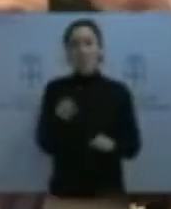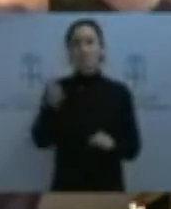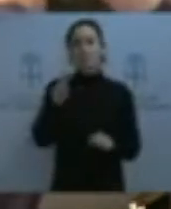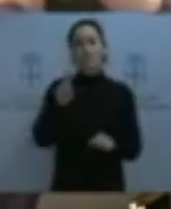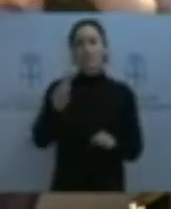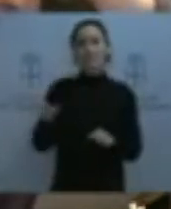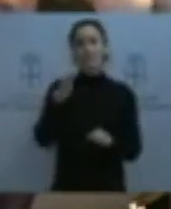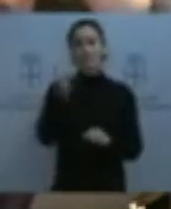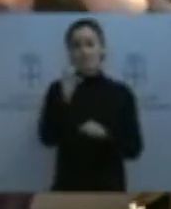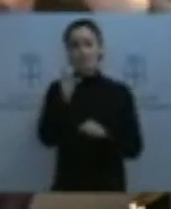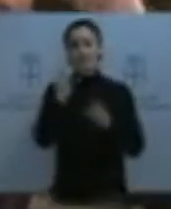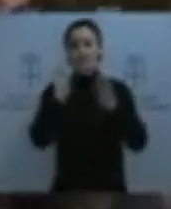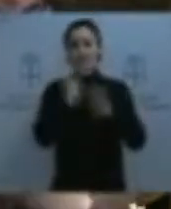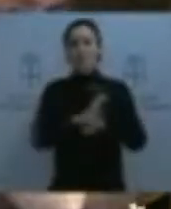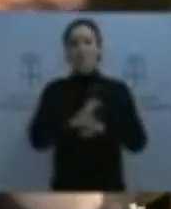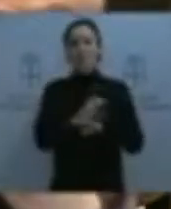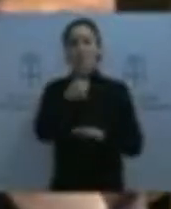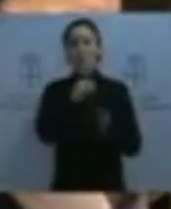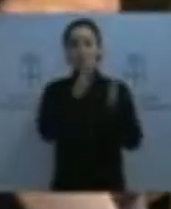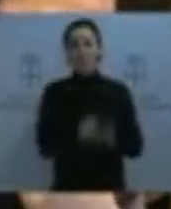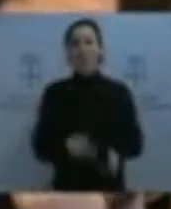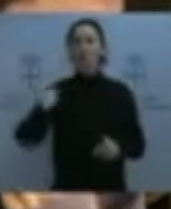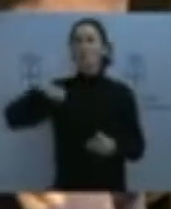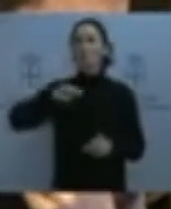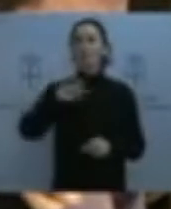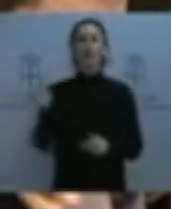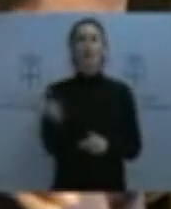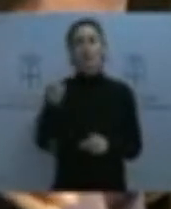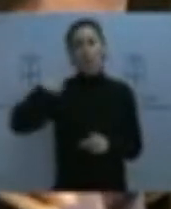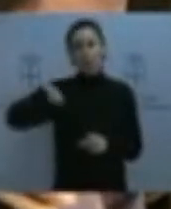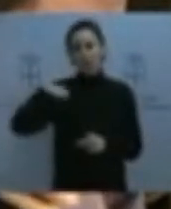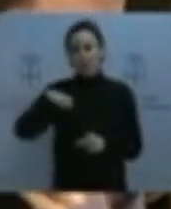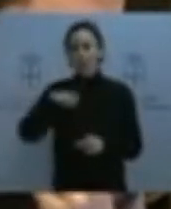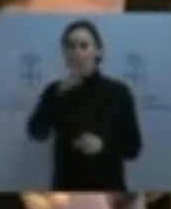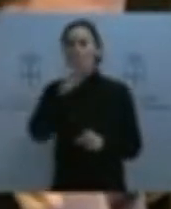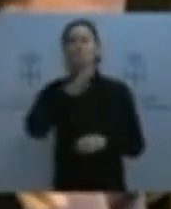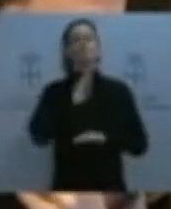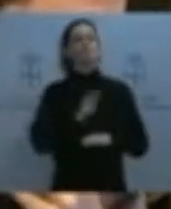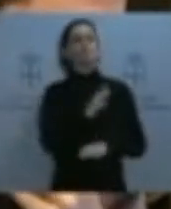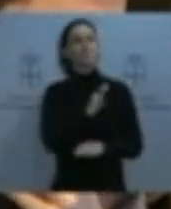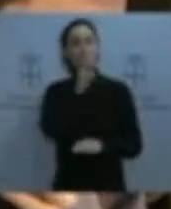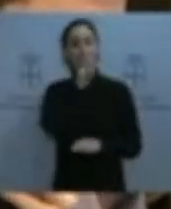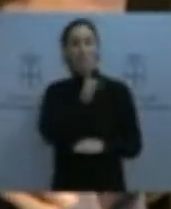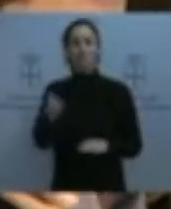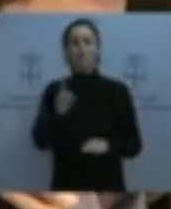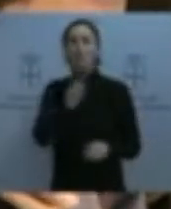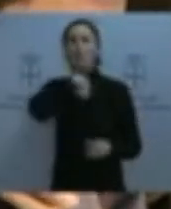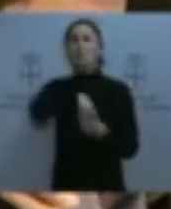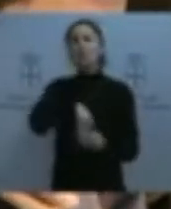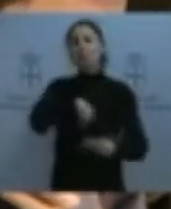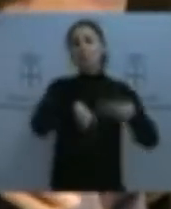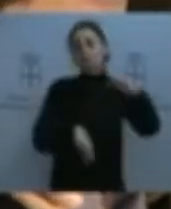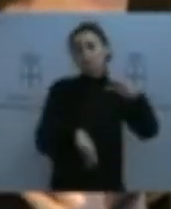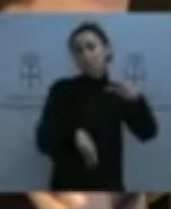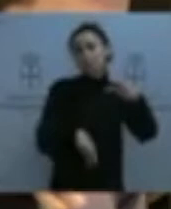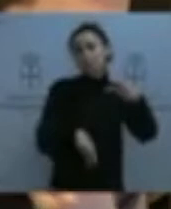viceconsejero de Educación y Cultura, presidente y vicepresidente del patronato de la Fundación, los únicos dos votos que tiene